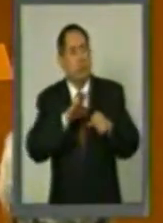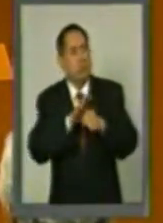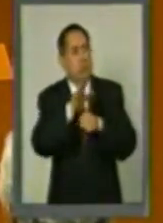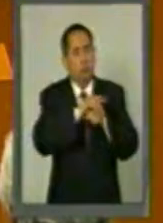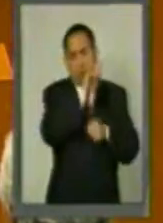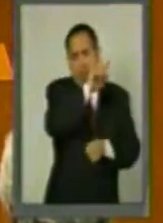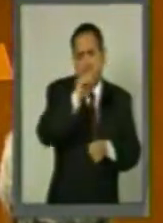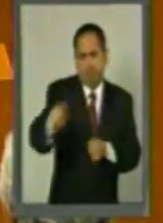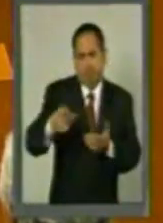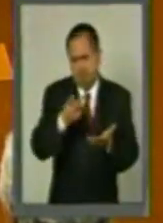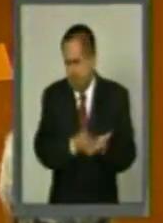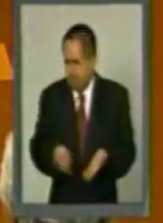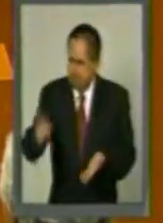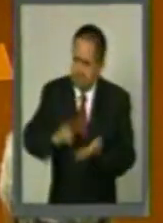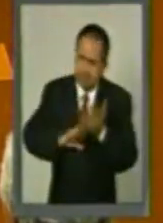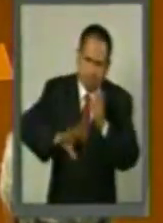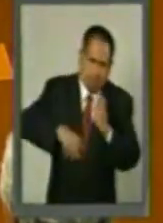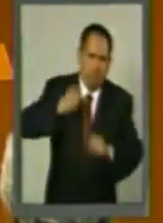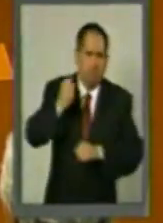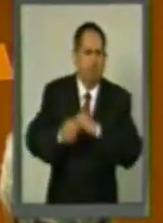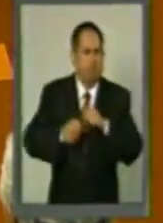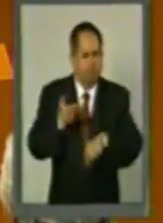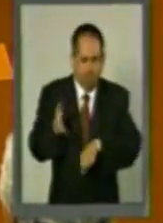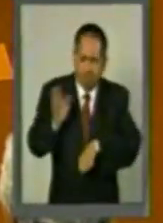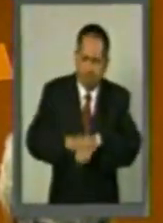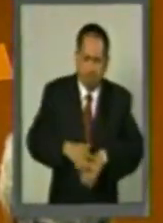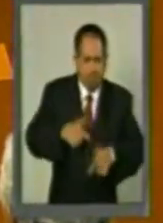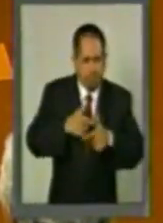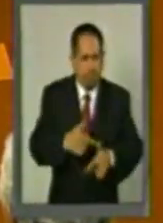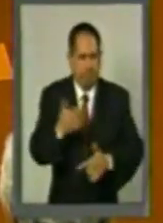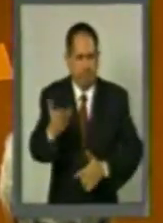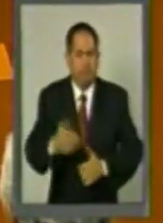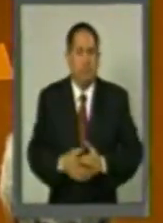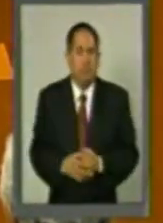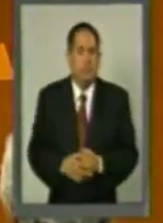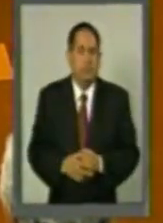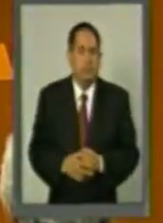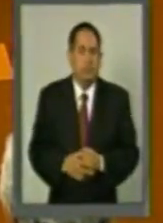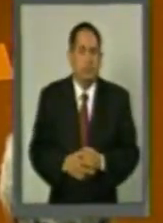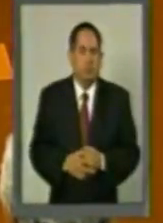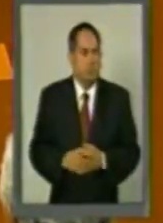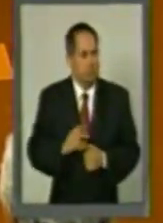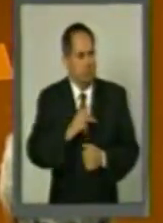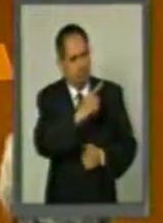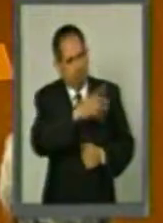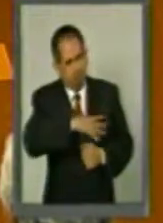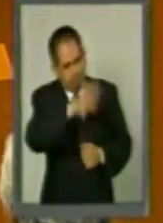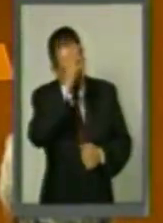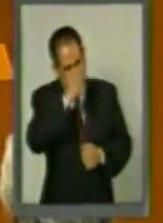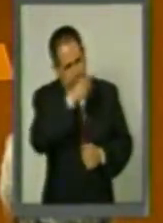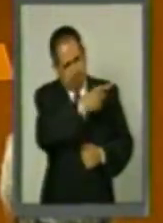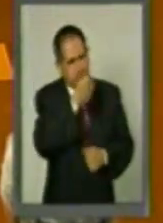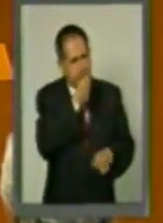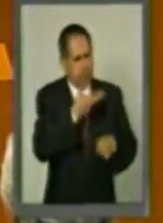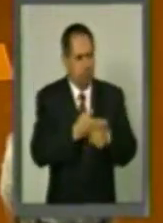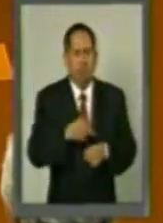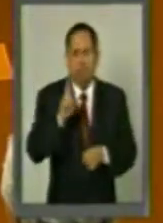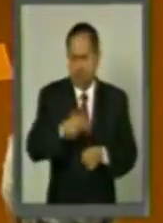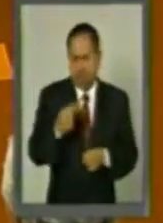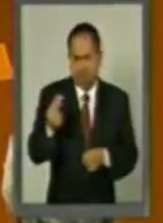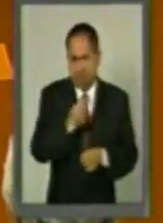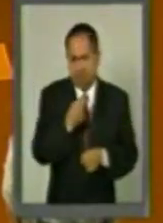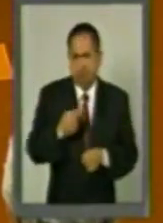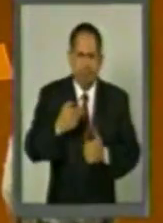a redoblar los esfuerzos en esta materia. Coincidimos con usted, secretario, que es necesario